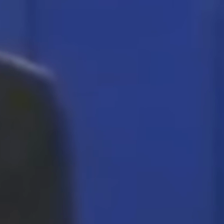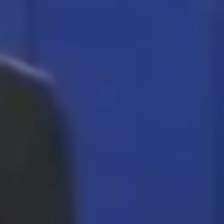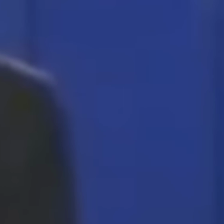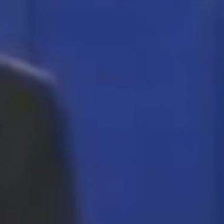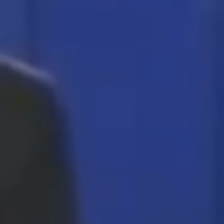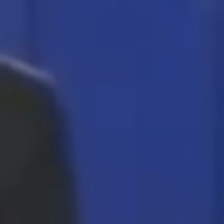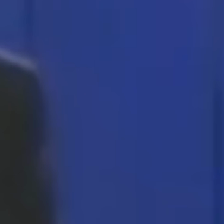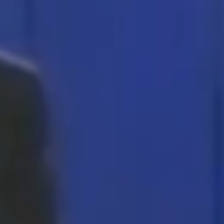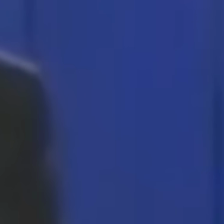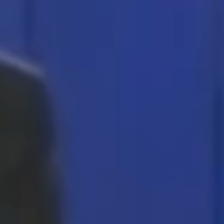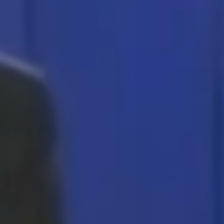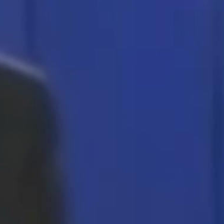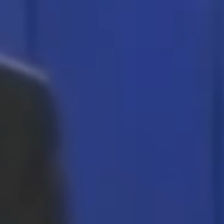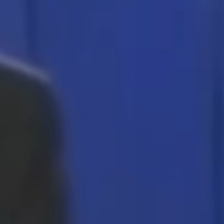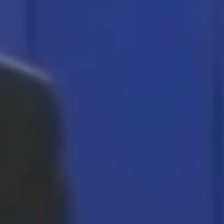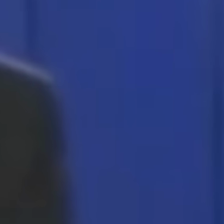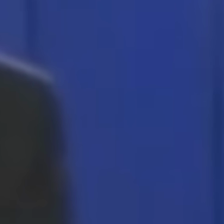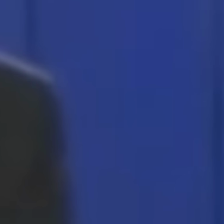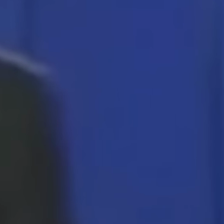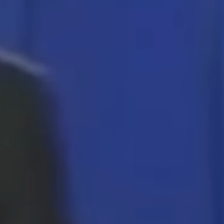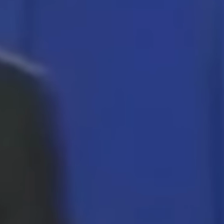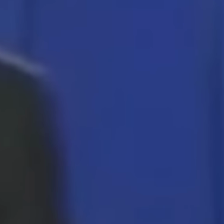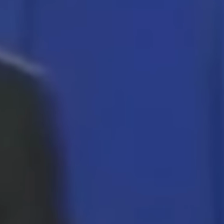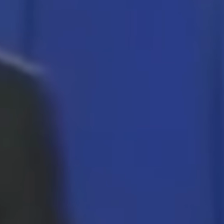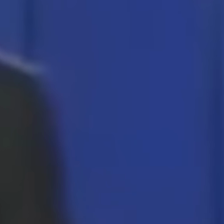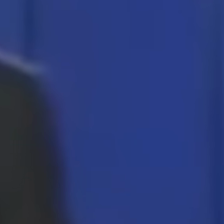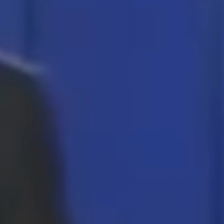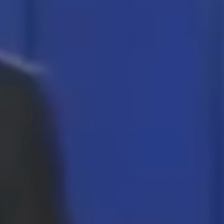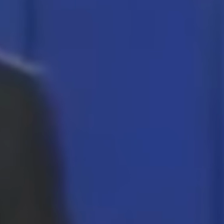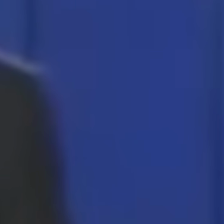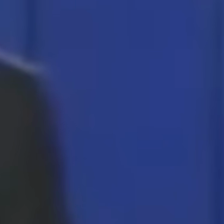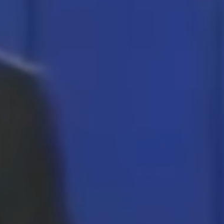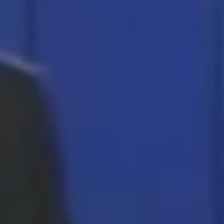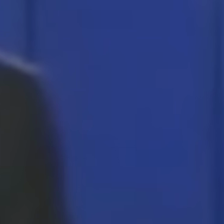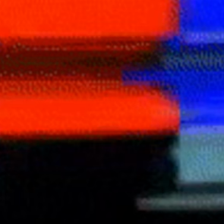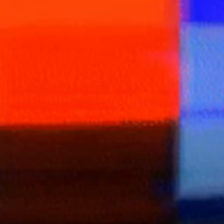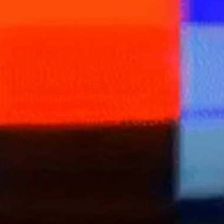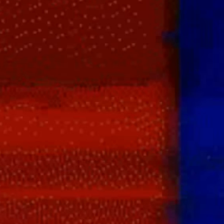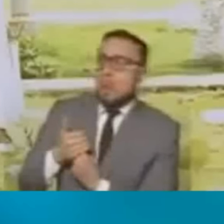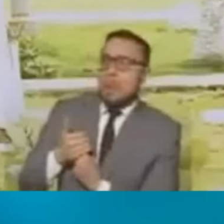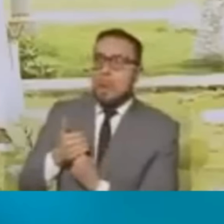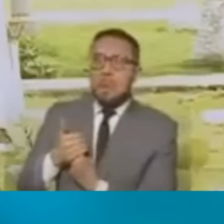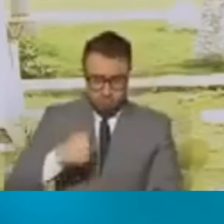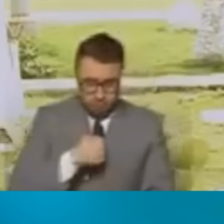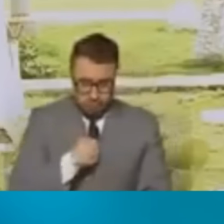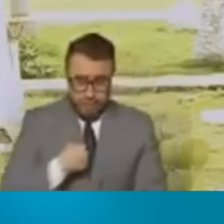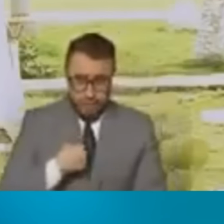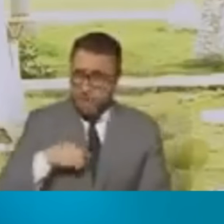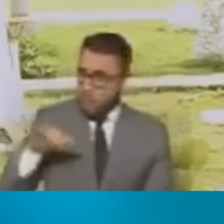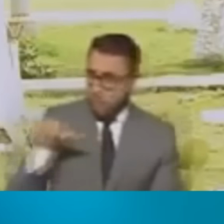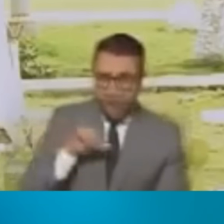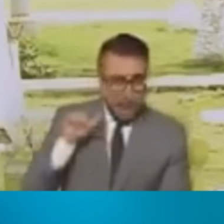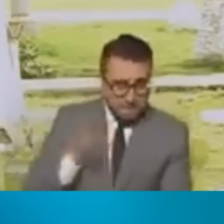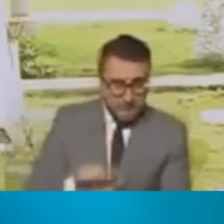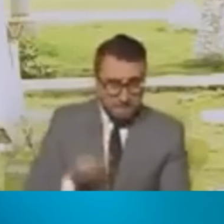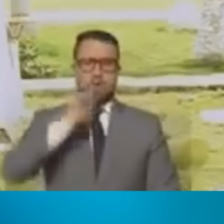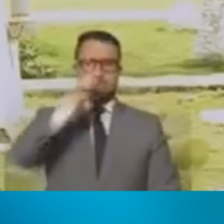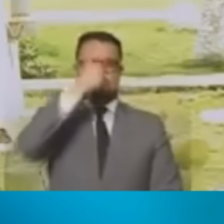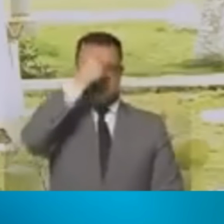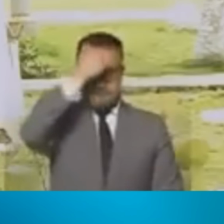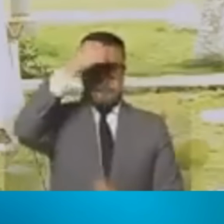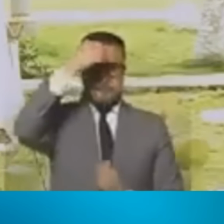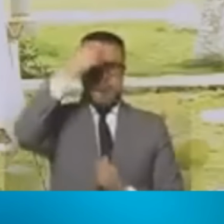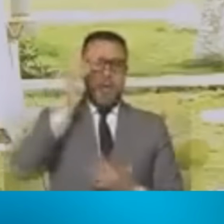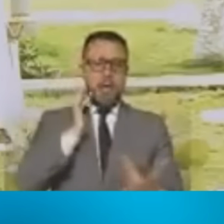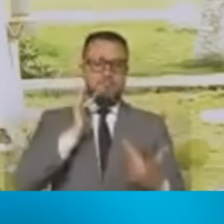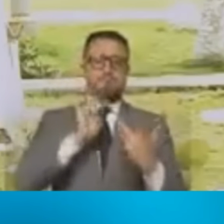son holgazanes. Mis hijos no son corruptos. Mis hijos no son vagos con sueldo. Yo, en cambio, consecuente con mis principios, fui